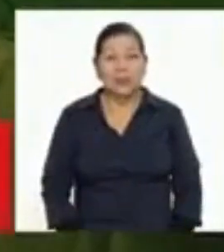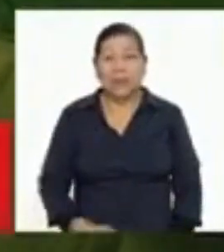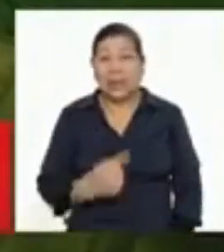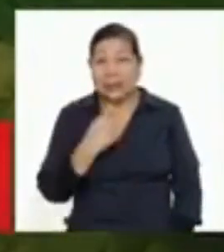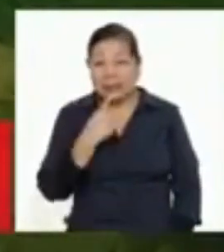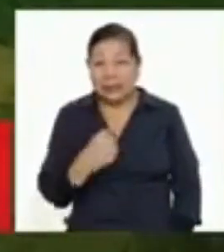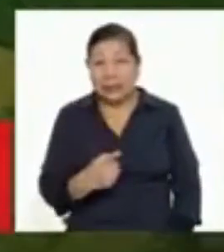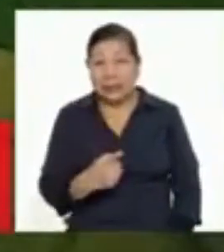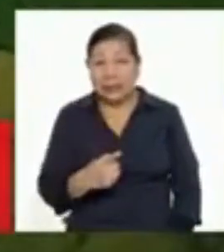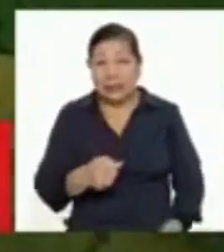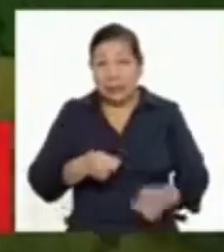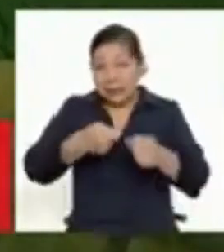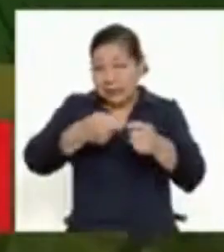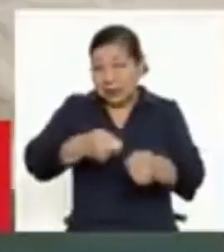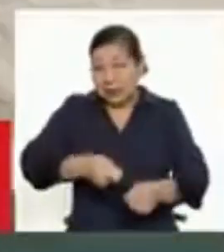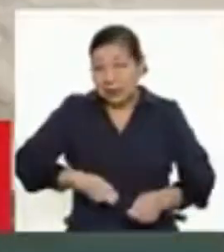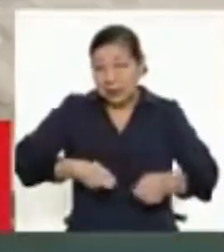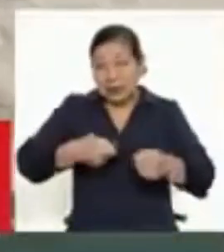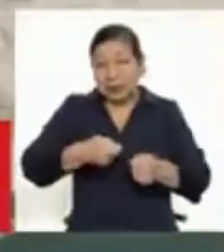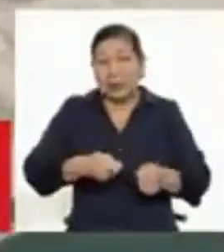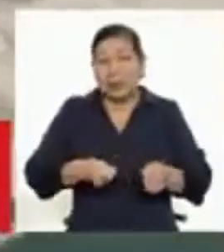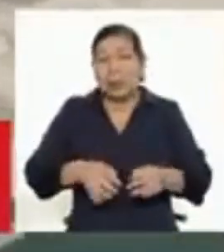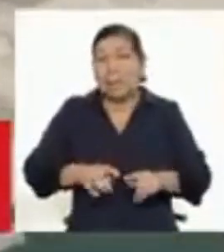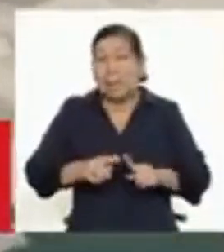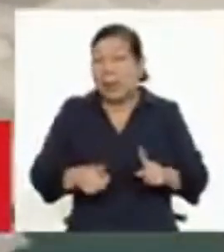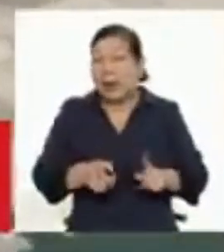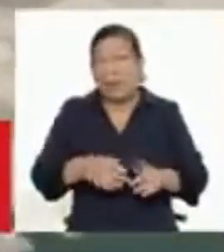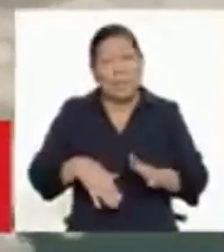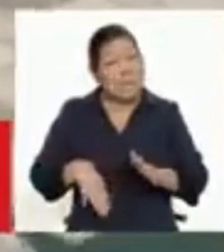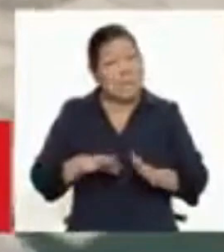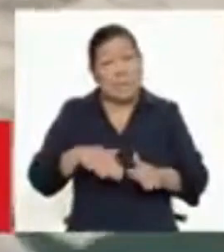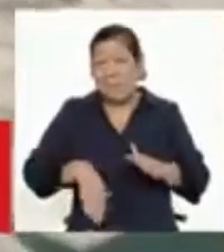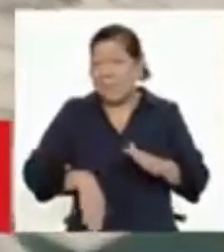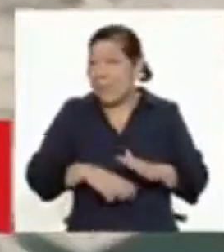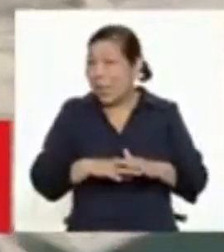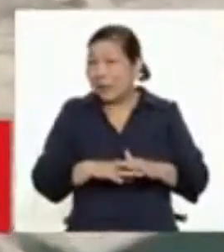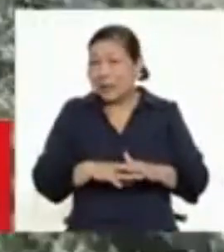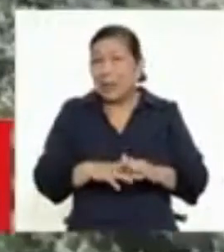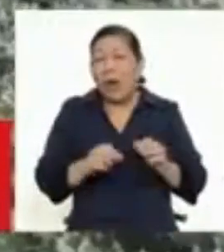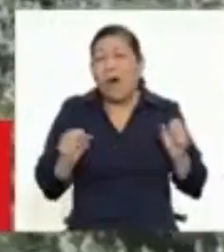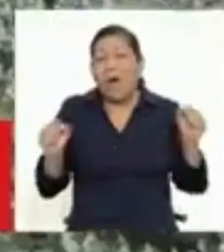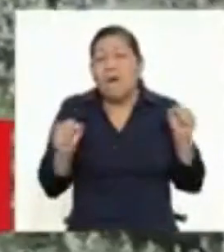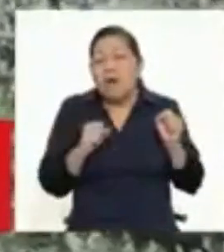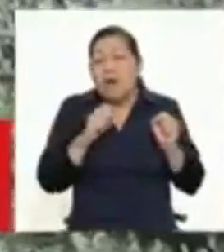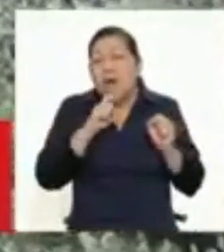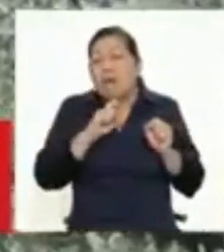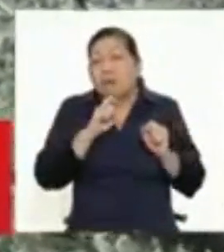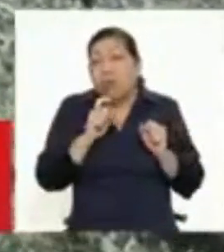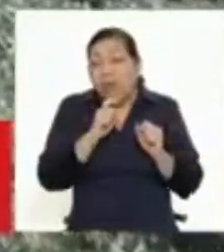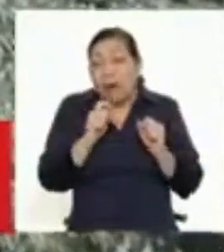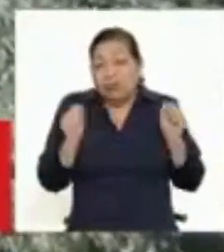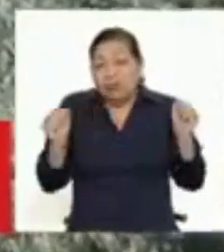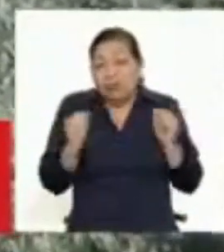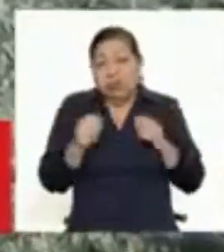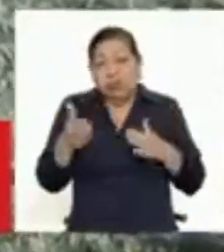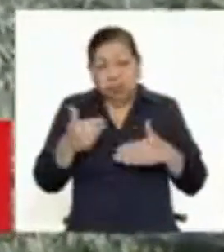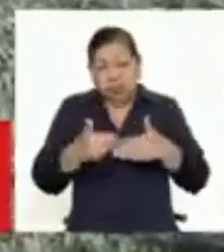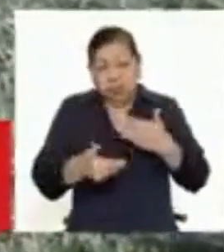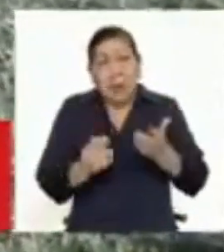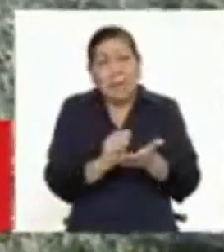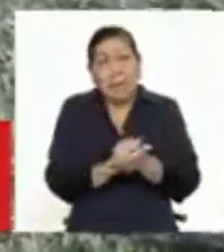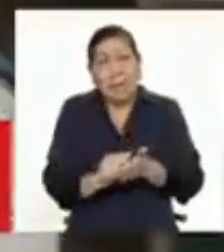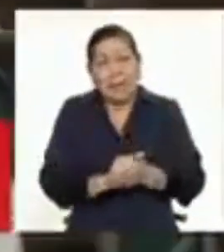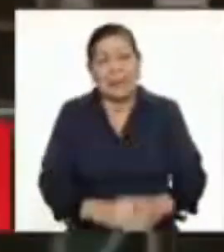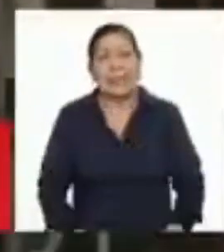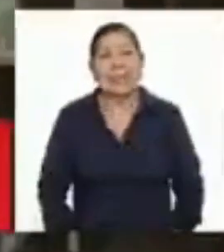Advierten que los terrenos agrícolas y el sector pecuario serían gravemente afectados por las heladas previstas en nuestro país para los siguientes